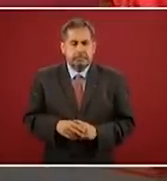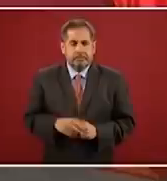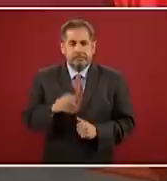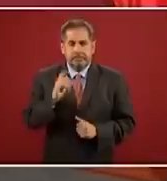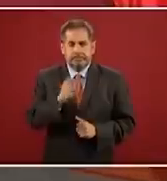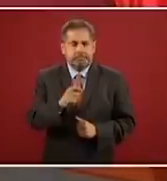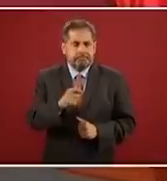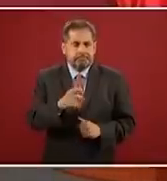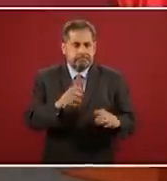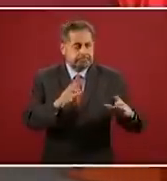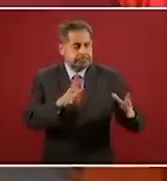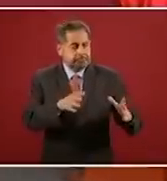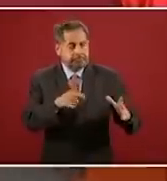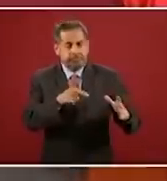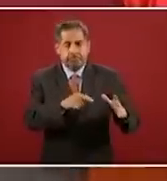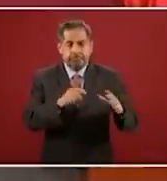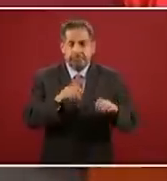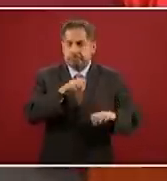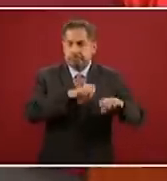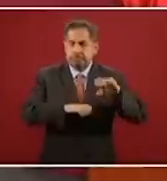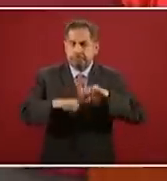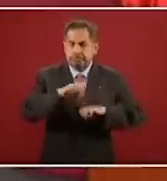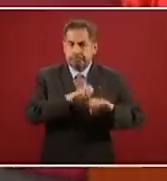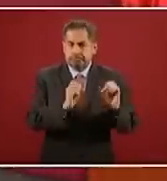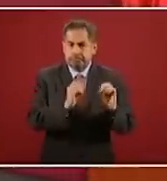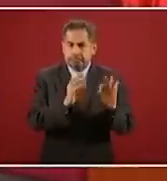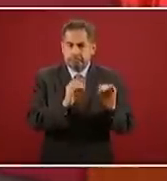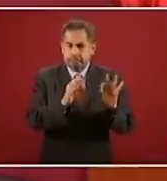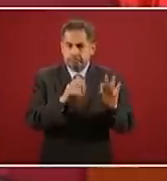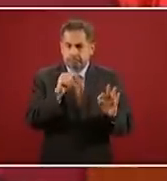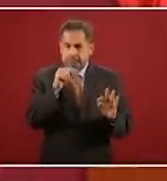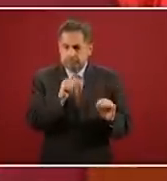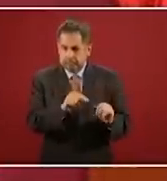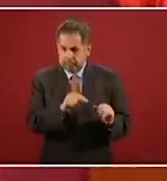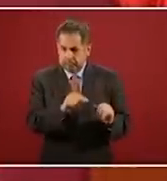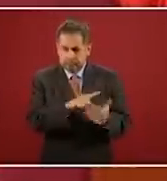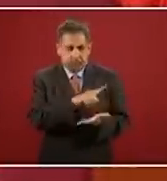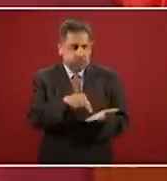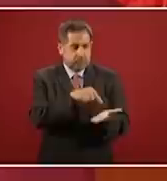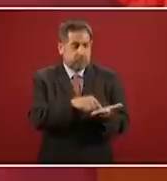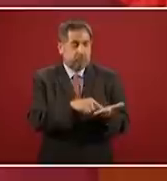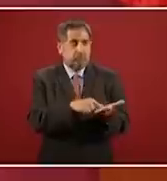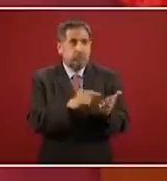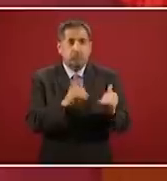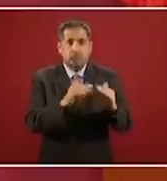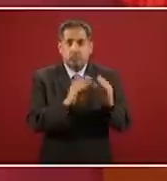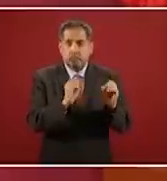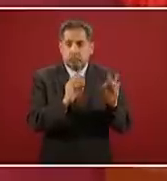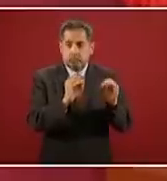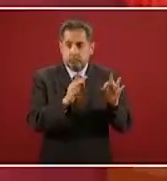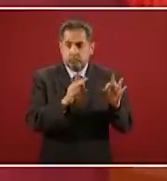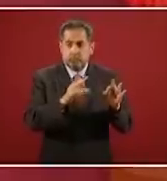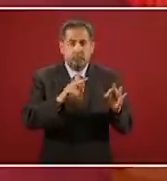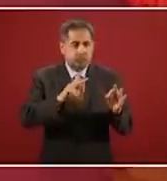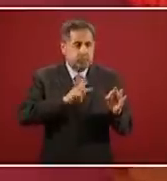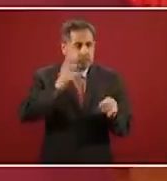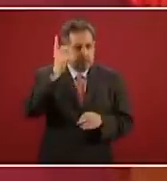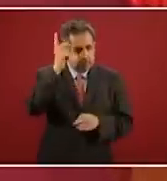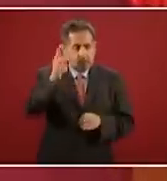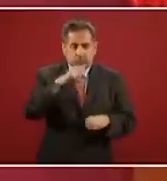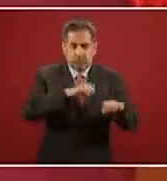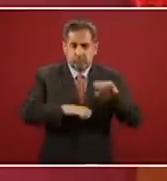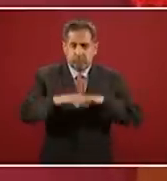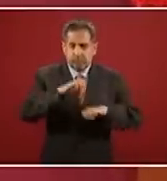representa en la embajada, en el recinto de nuestra embajada en Bolivia.